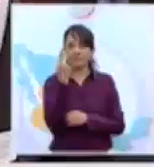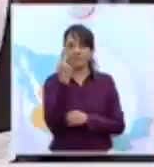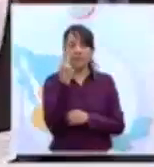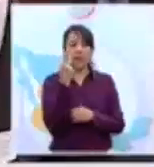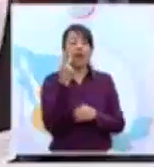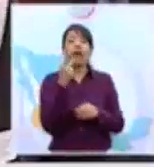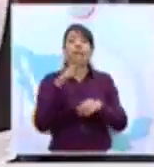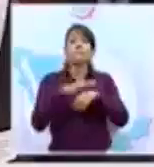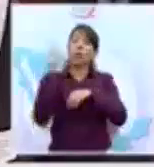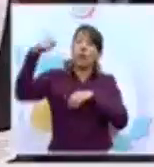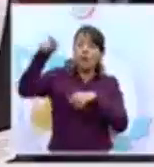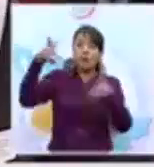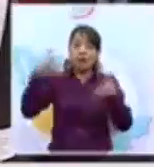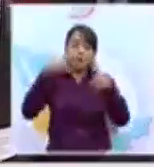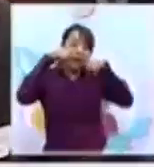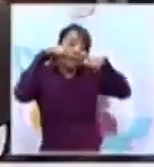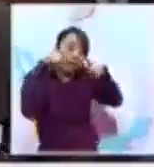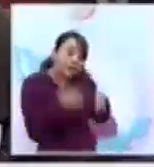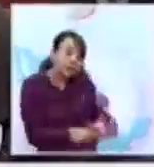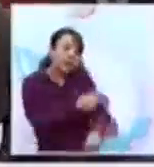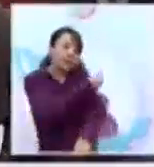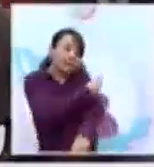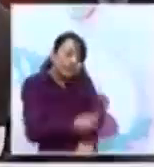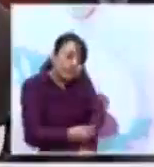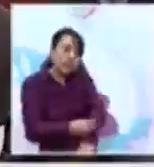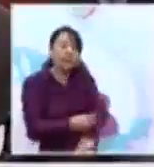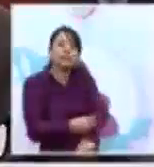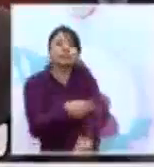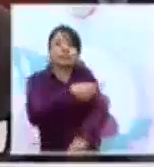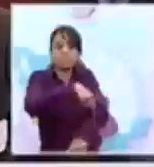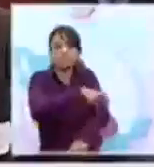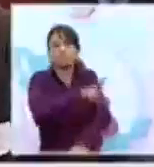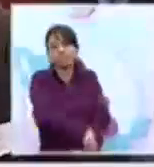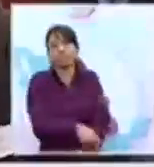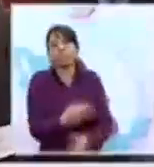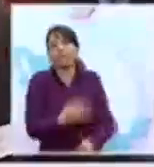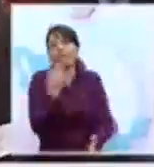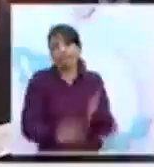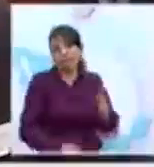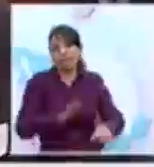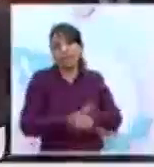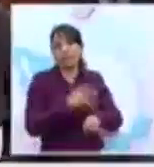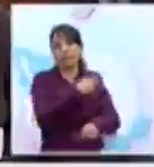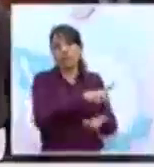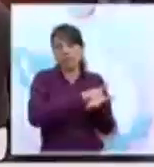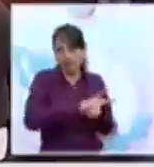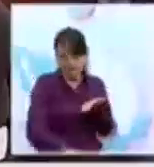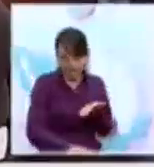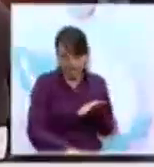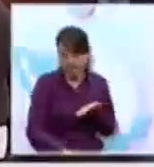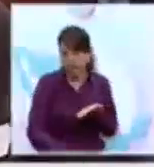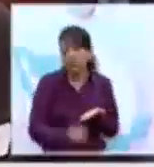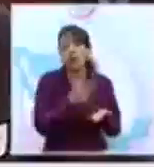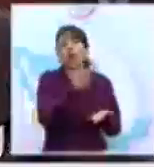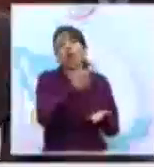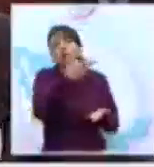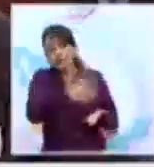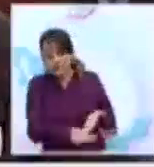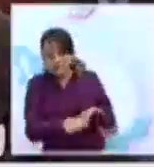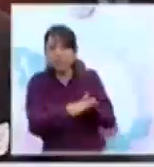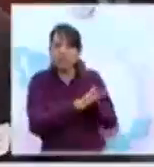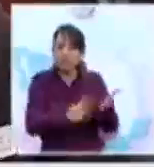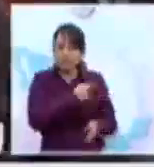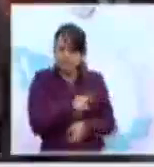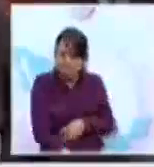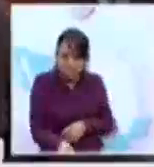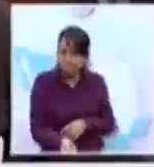centrales. Y ahí juegan un rol central en las culturas, el rol de la mamá. ¿Cuáles son las pautas